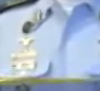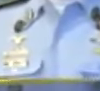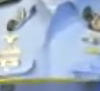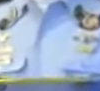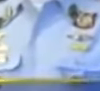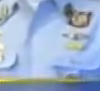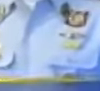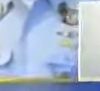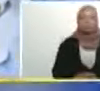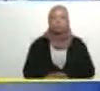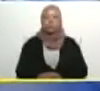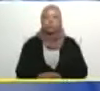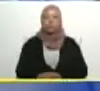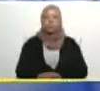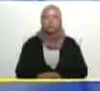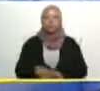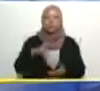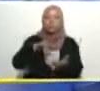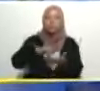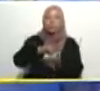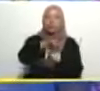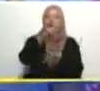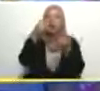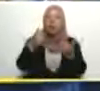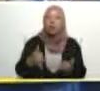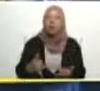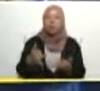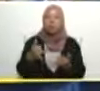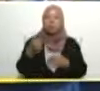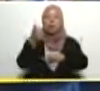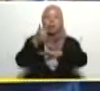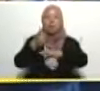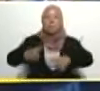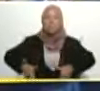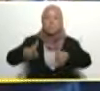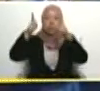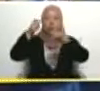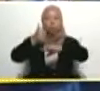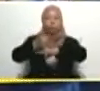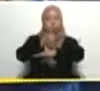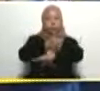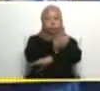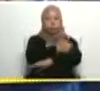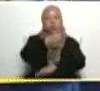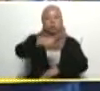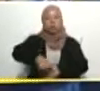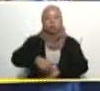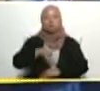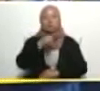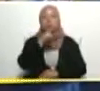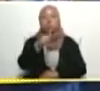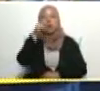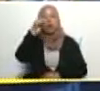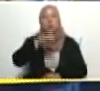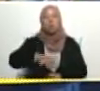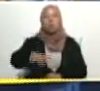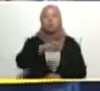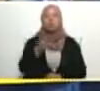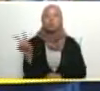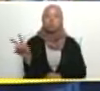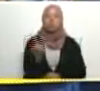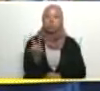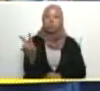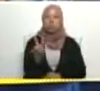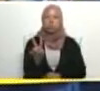Defensa Aeroespacial, aquí presentes, pues, para dirigirnos al pueblo de Venezuela,